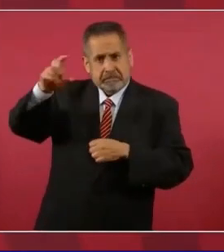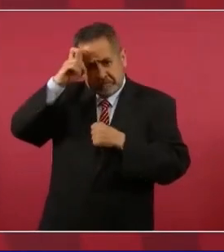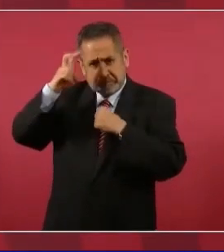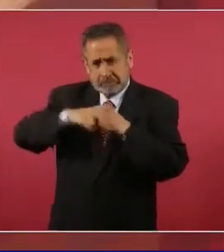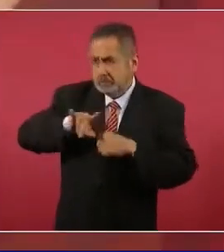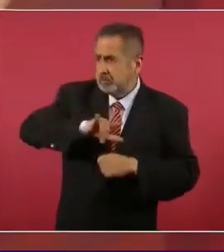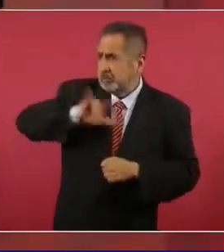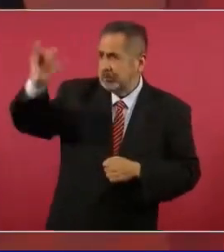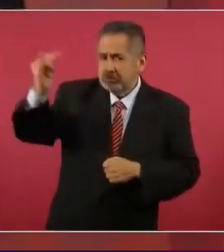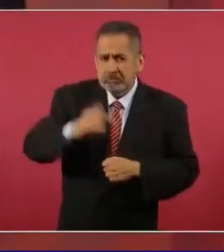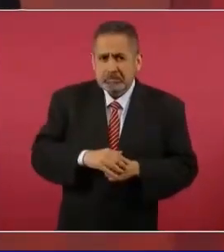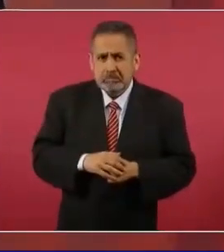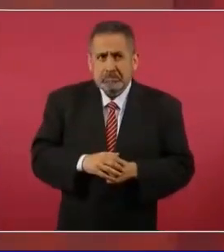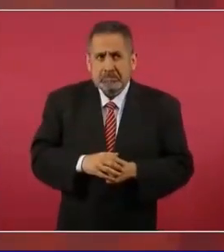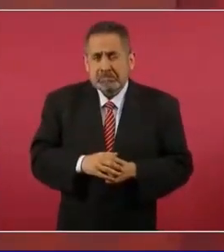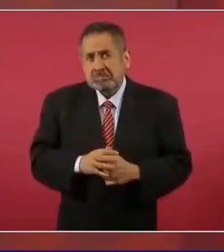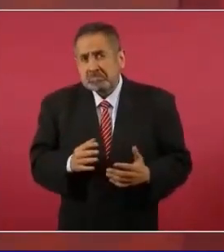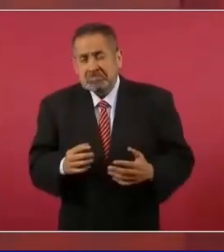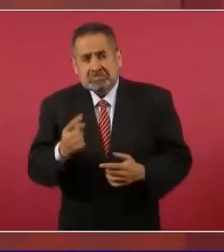Pues 2 veces,